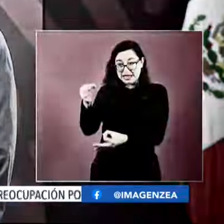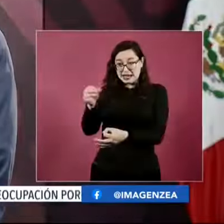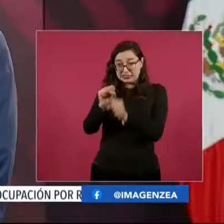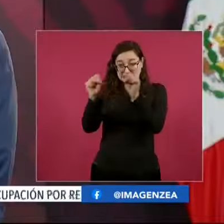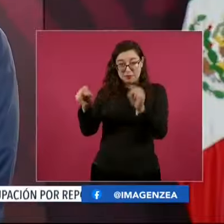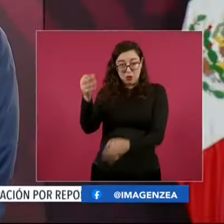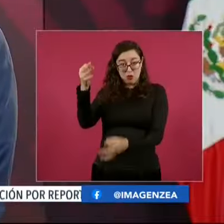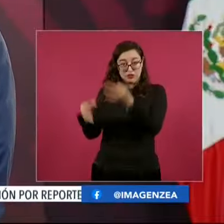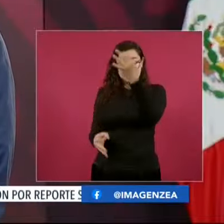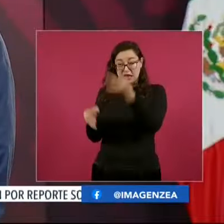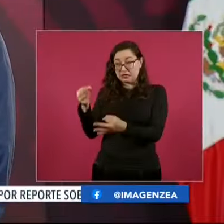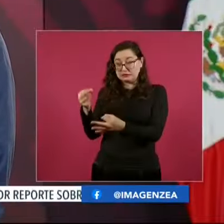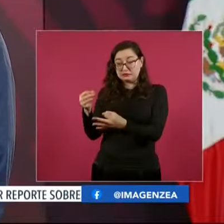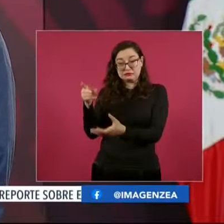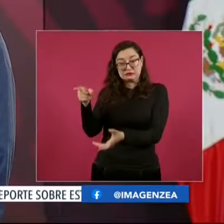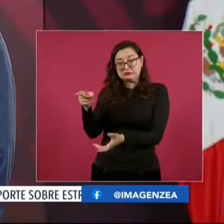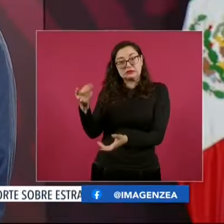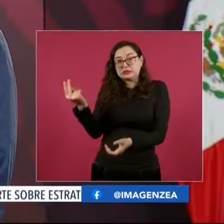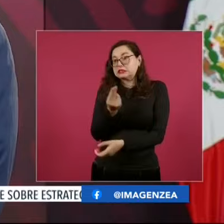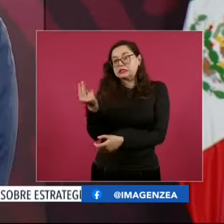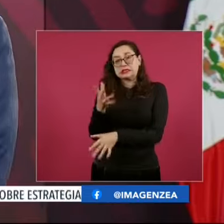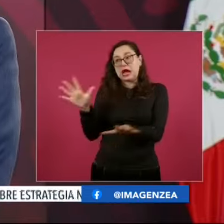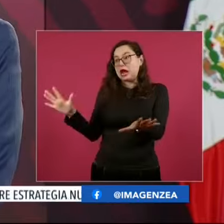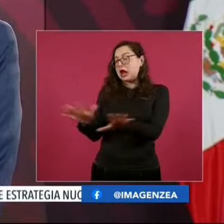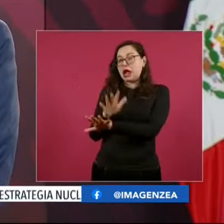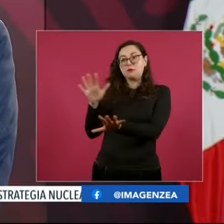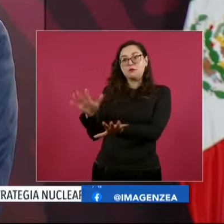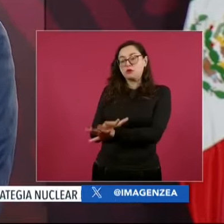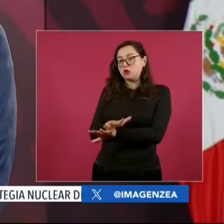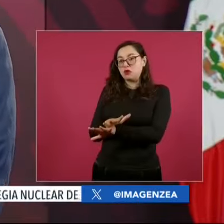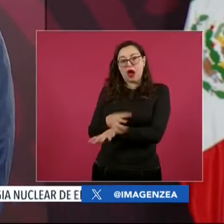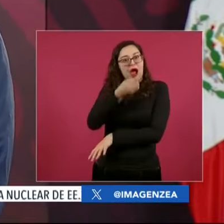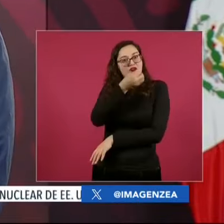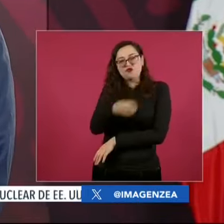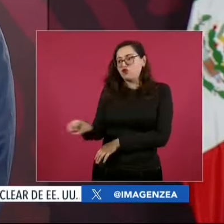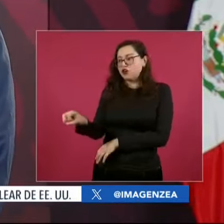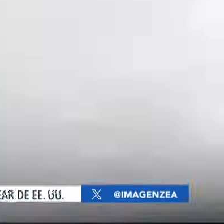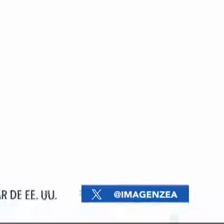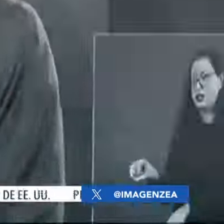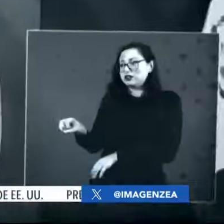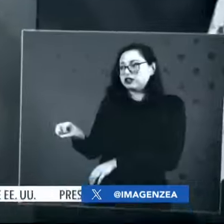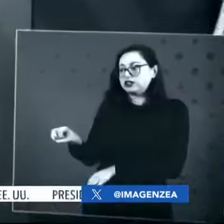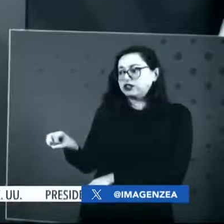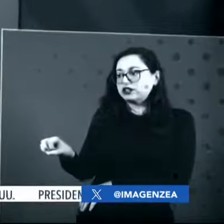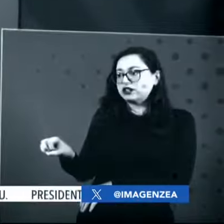entregado por entero a una minoría rapaz.